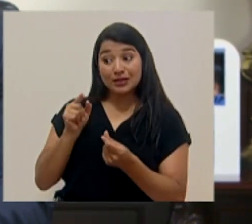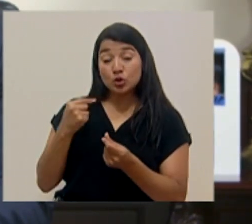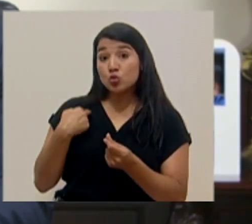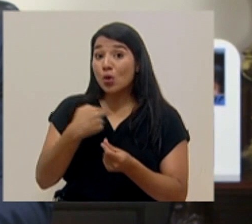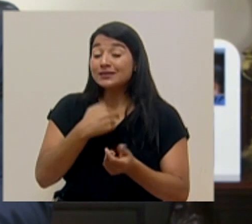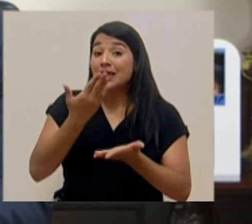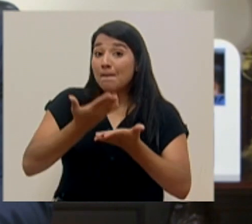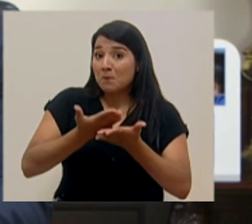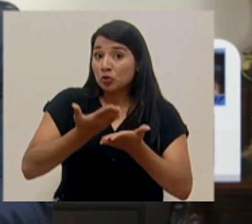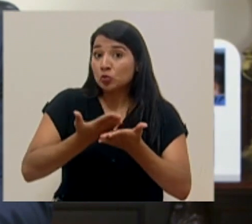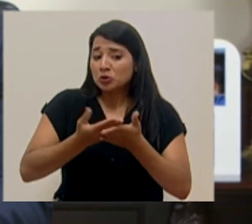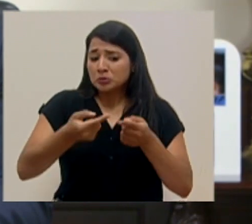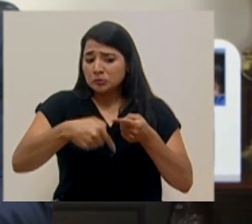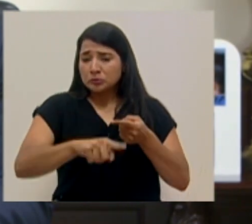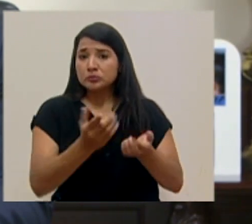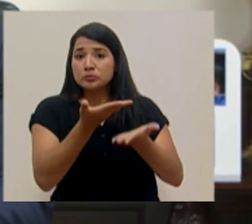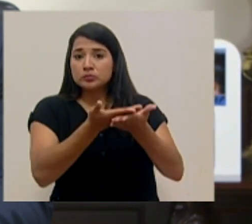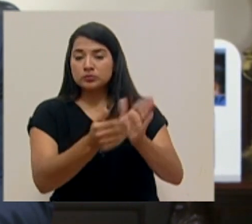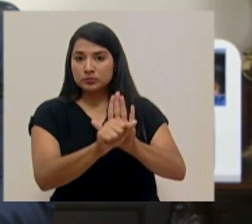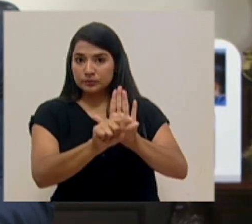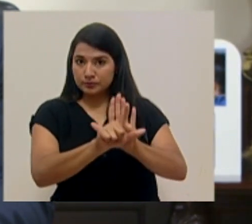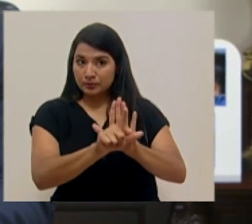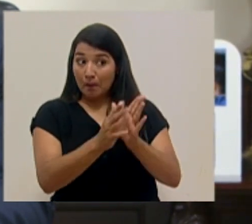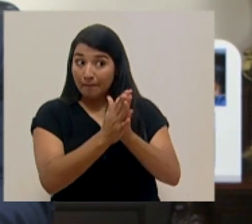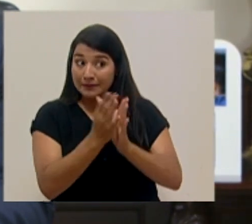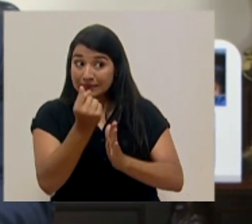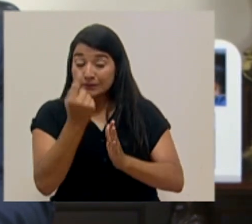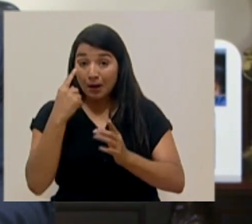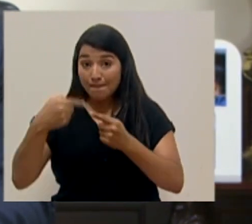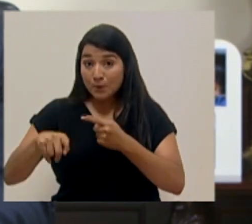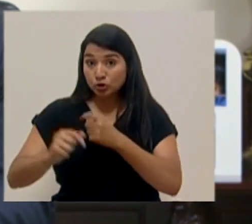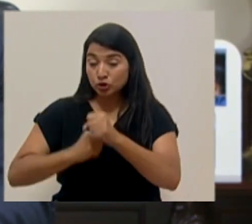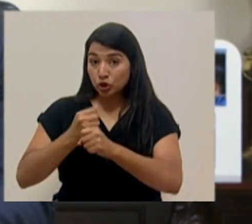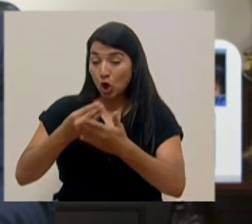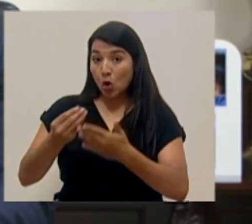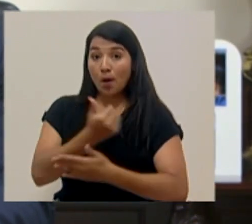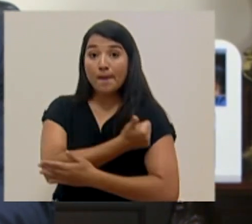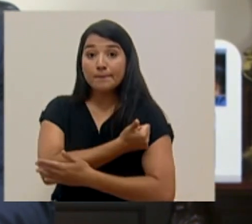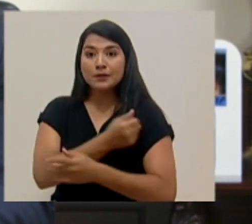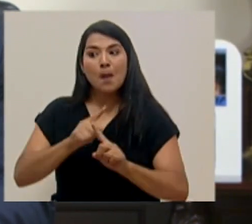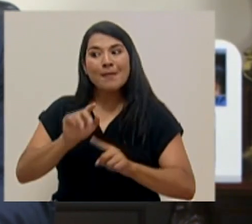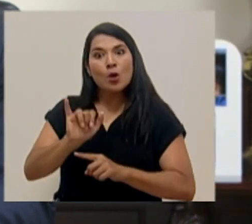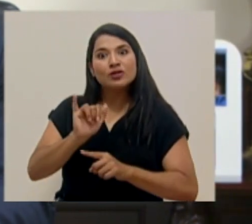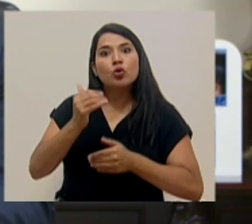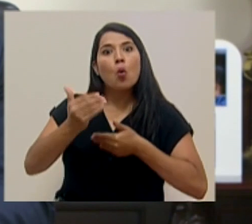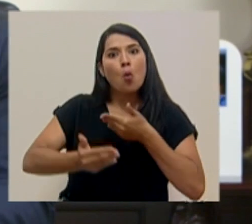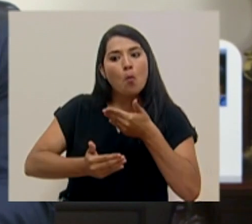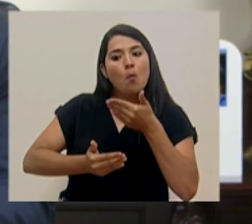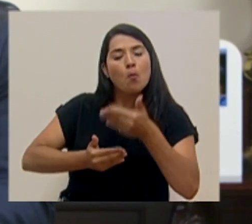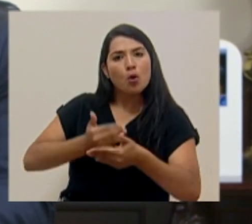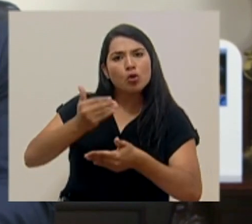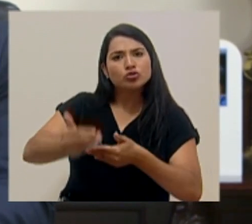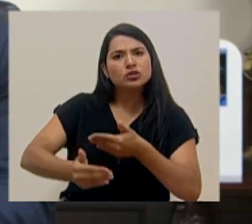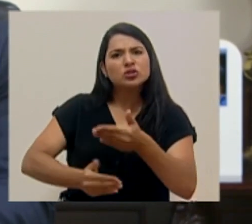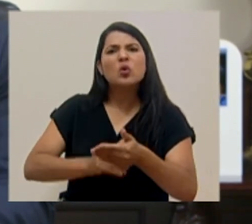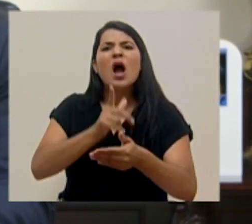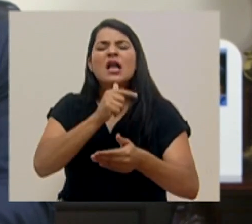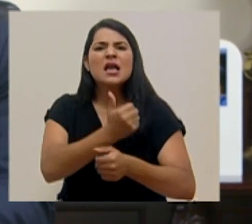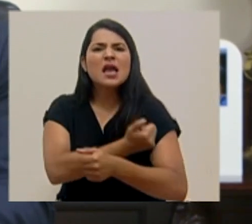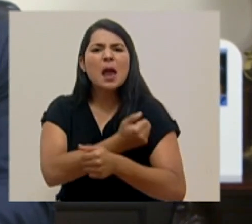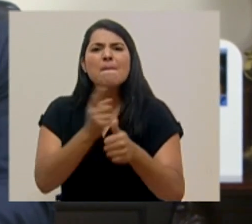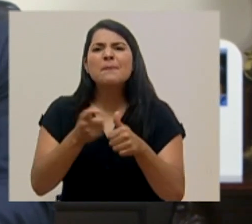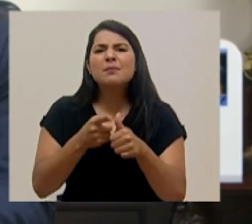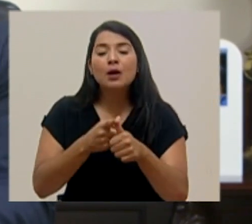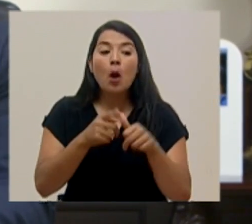presentaremos prontamente al Congreso. Pero será un proceso paulatino, donde se vacunará primero a las personas